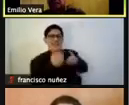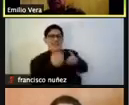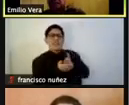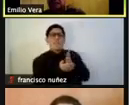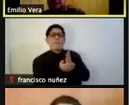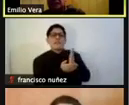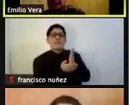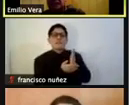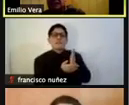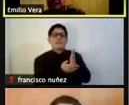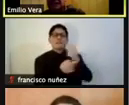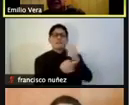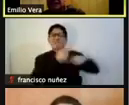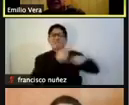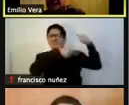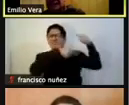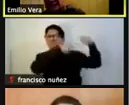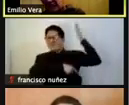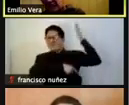la placa oceánica.